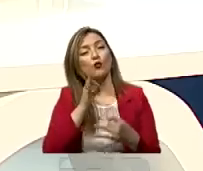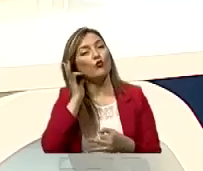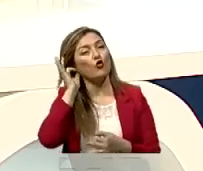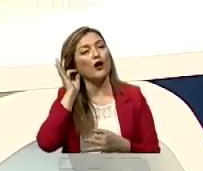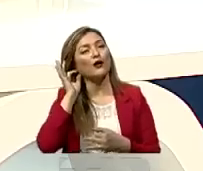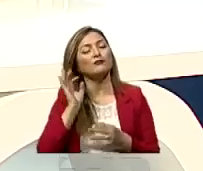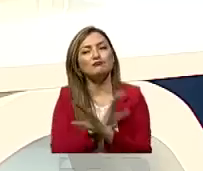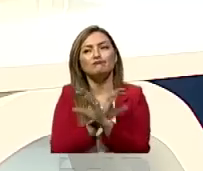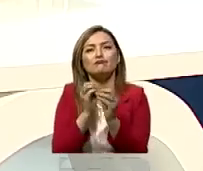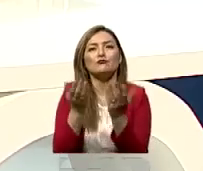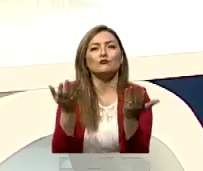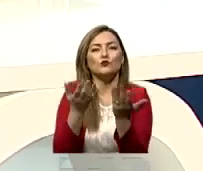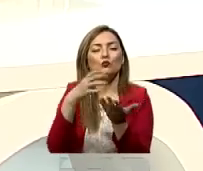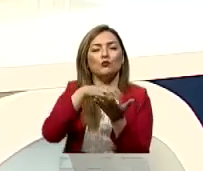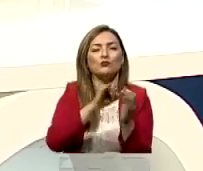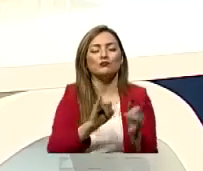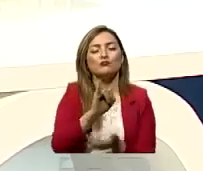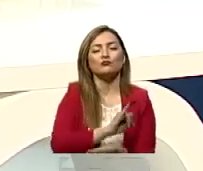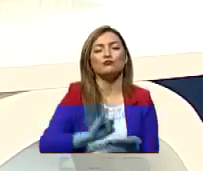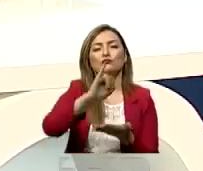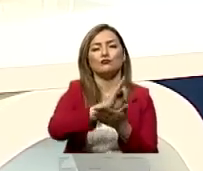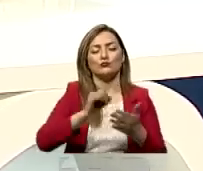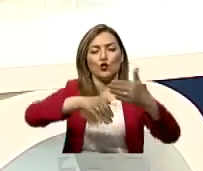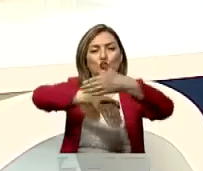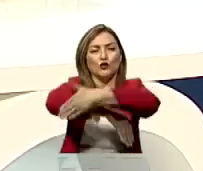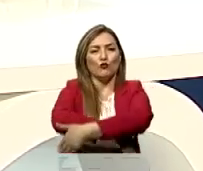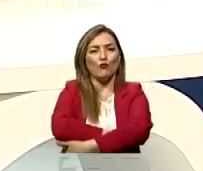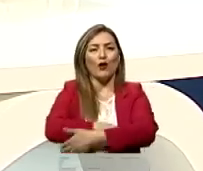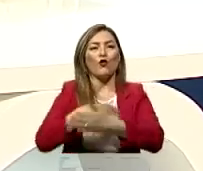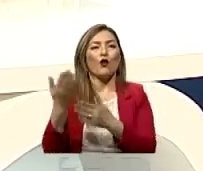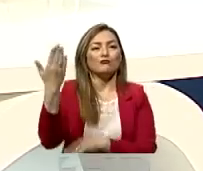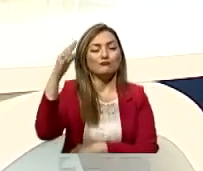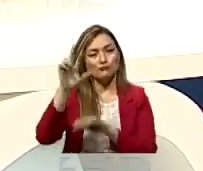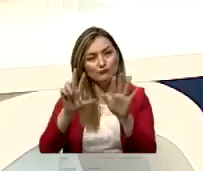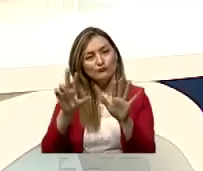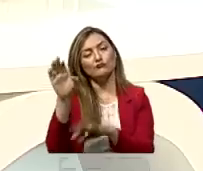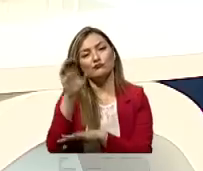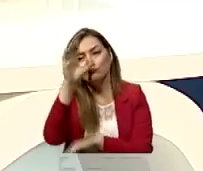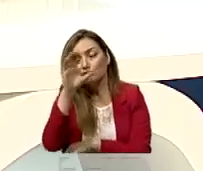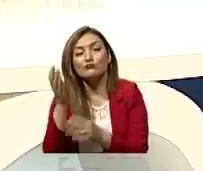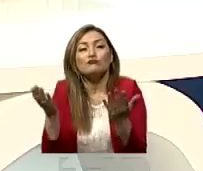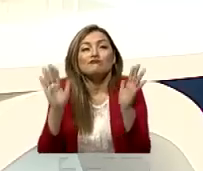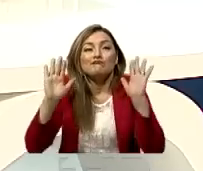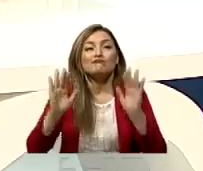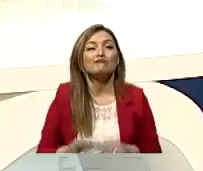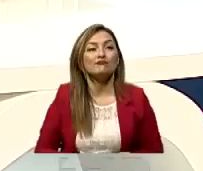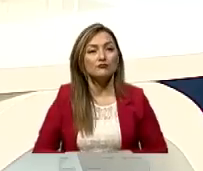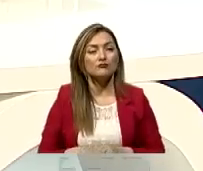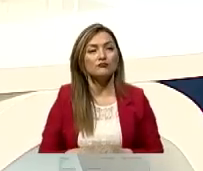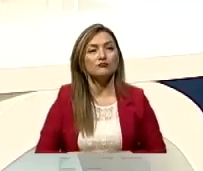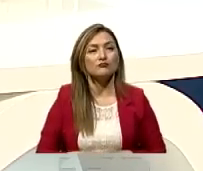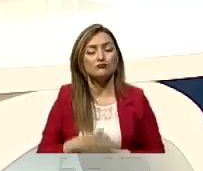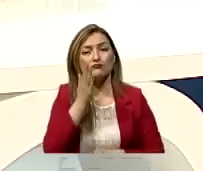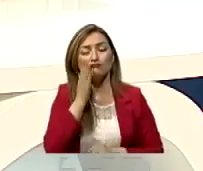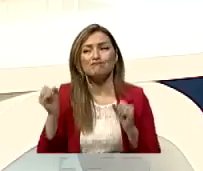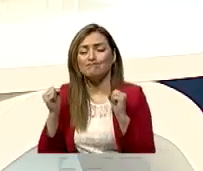en la provincia de Imbabura, el pasado 8 de enero y desde entonces no tienen pistas de su paradero. Su madre está